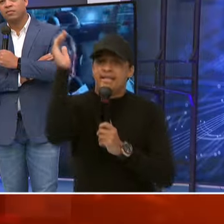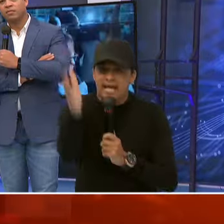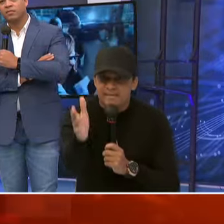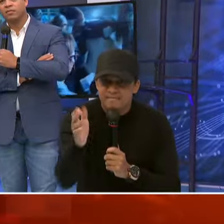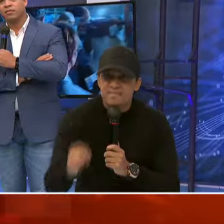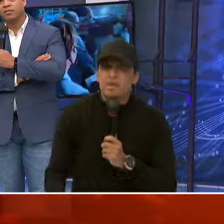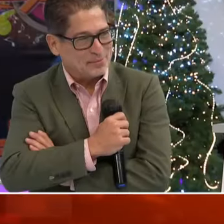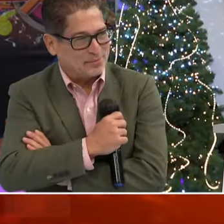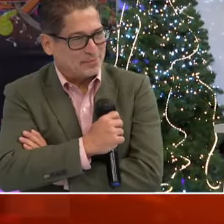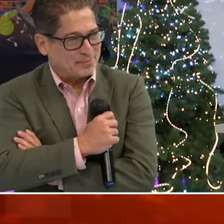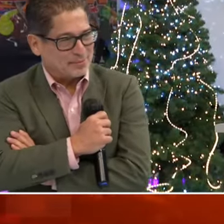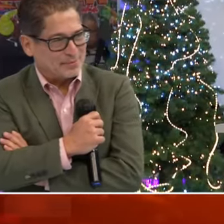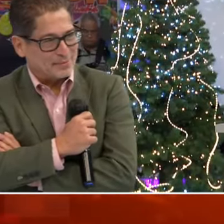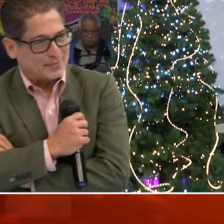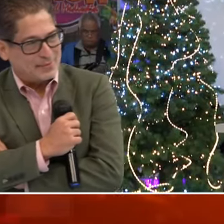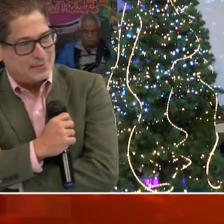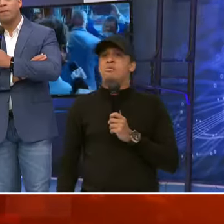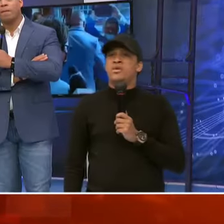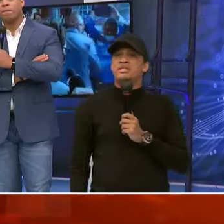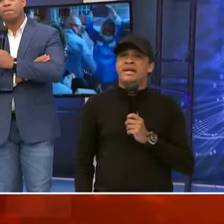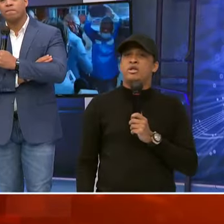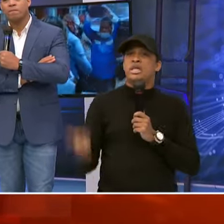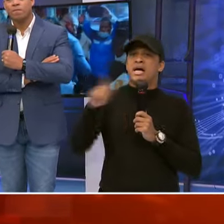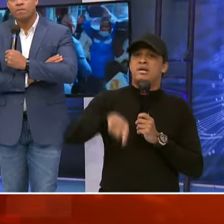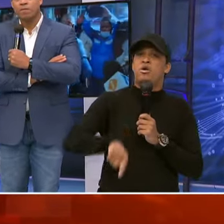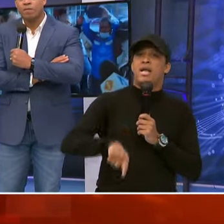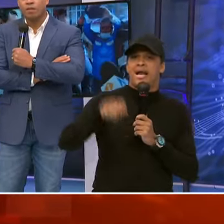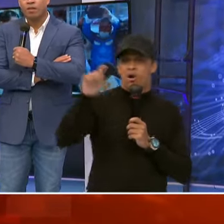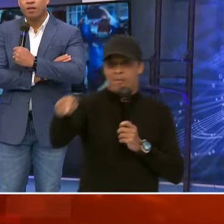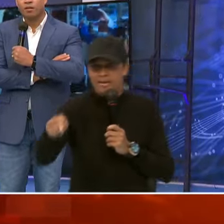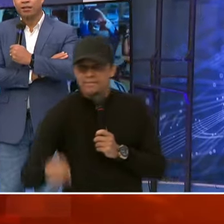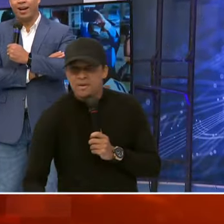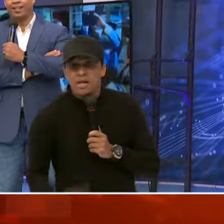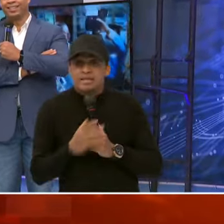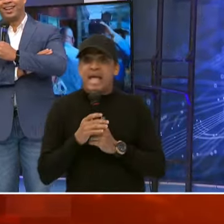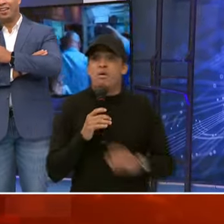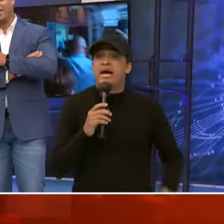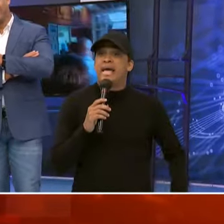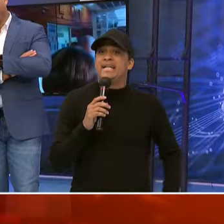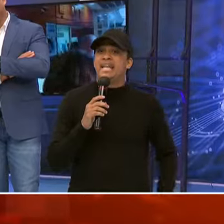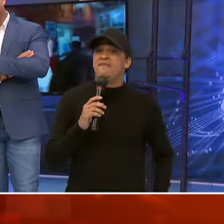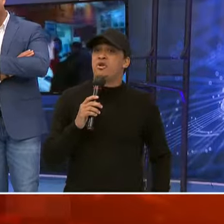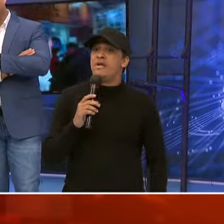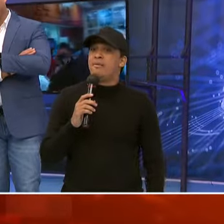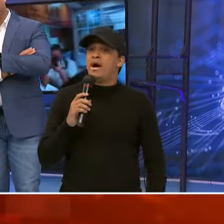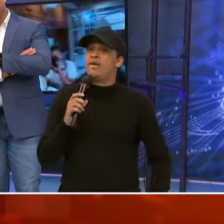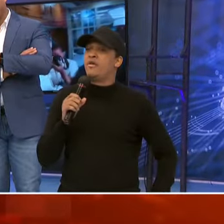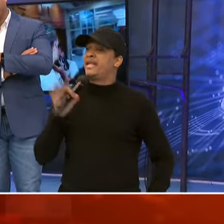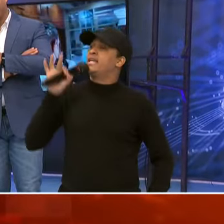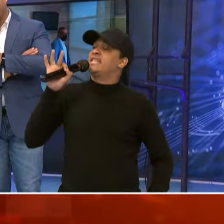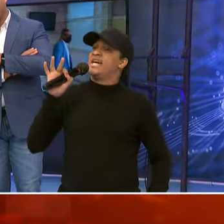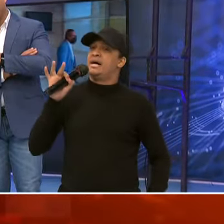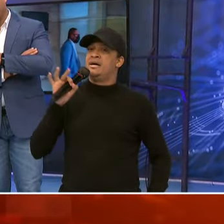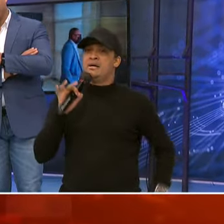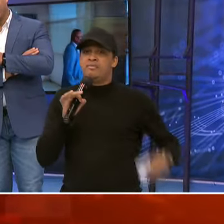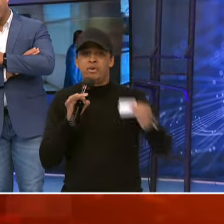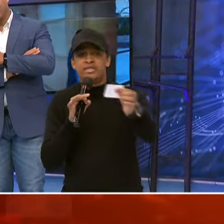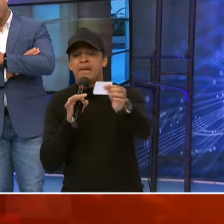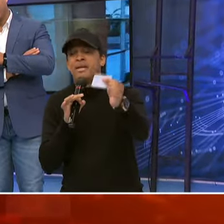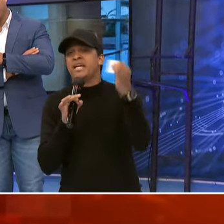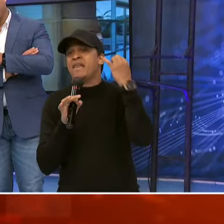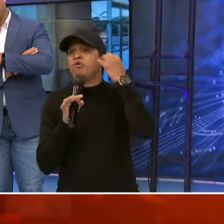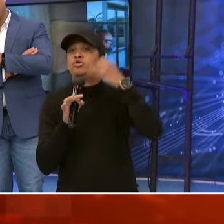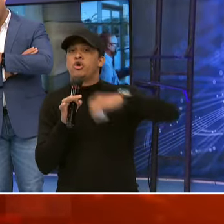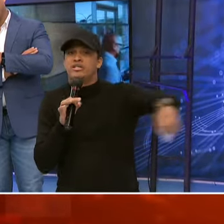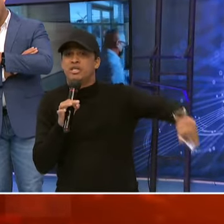persona recta. Para que no le pase lo de Raúl Mondesi, que lo tenían al coger la loma. Tengo aquí el teléfono del abogado de la tercera, por